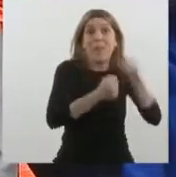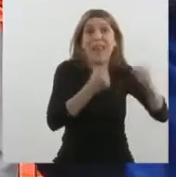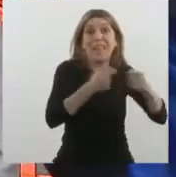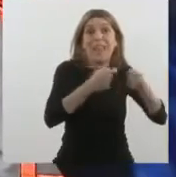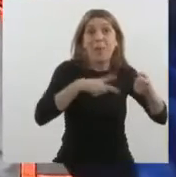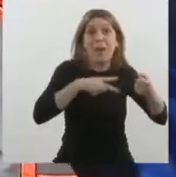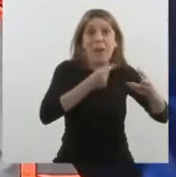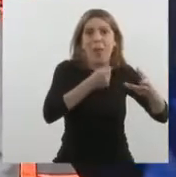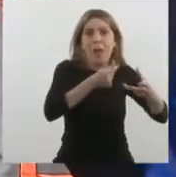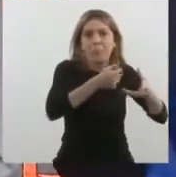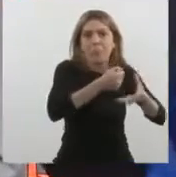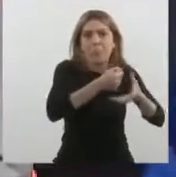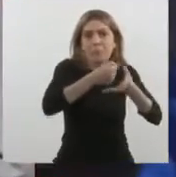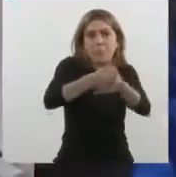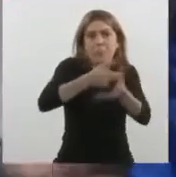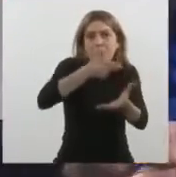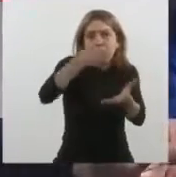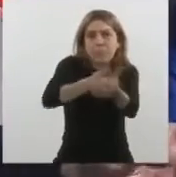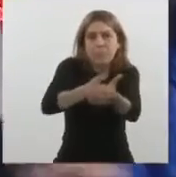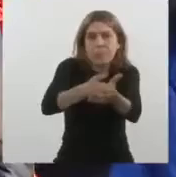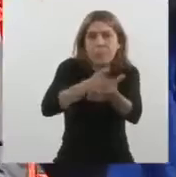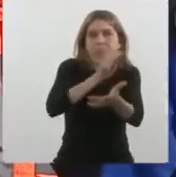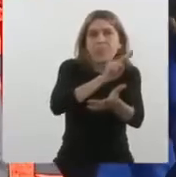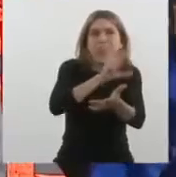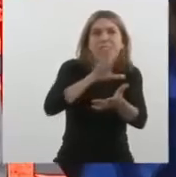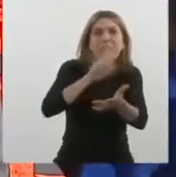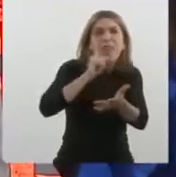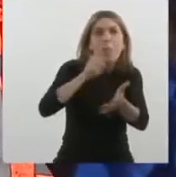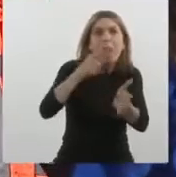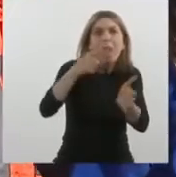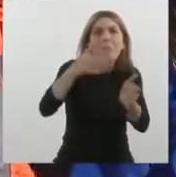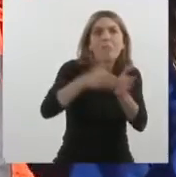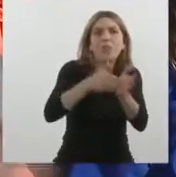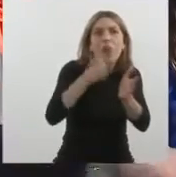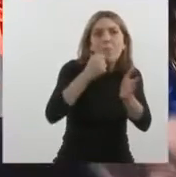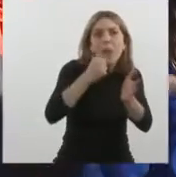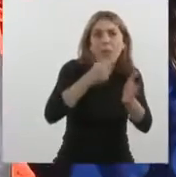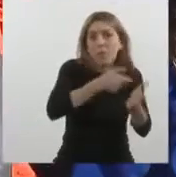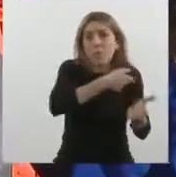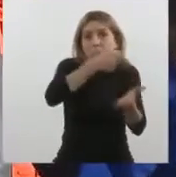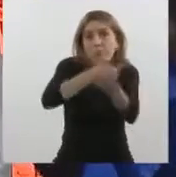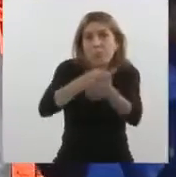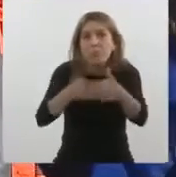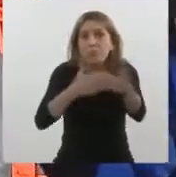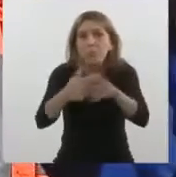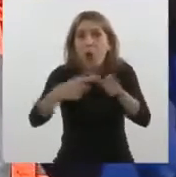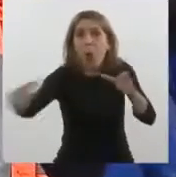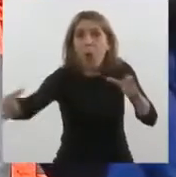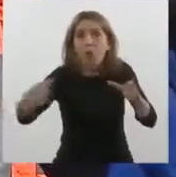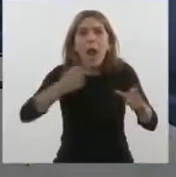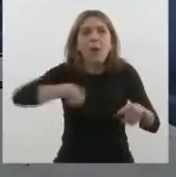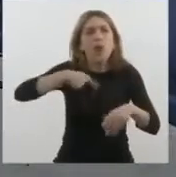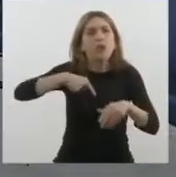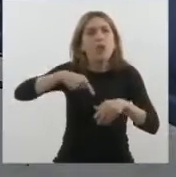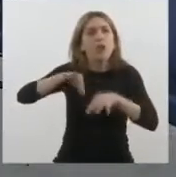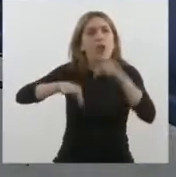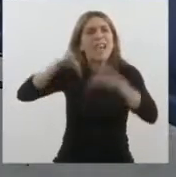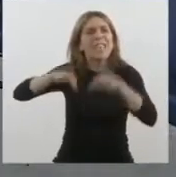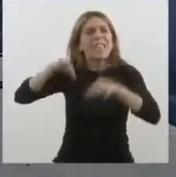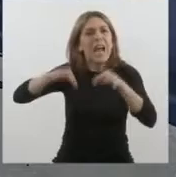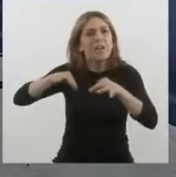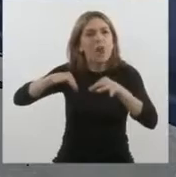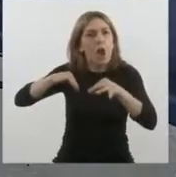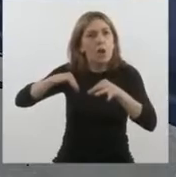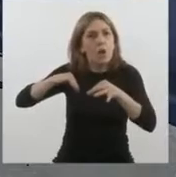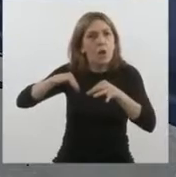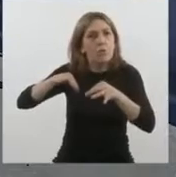obras con un costo de 25 mil millones de pesos y que nosotros ahora estamos licitando por 9 mil millones de pesos, la misma